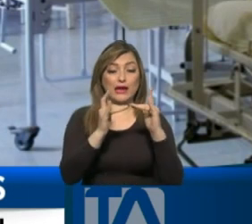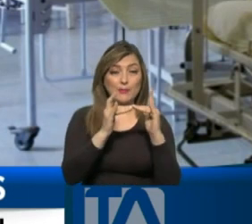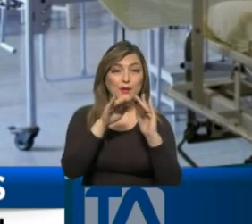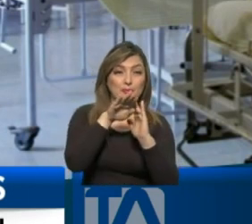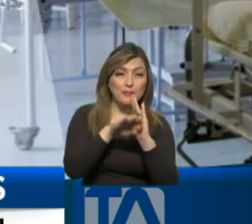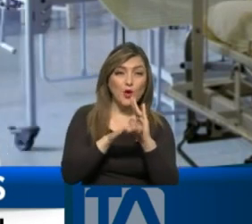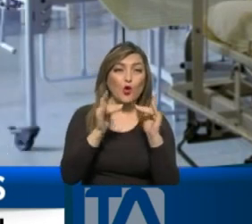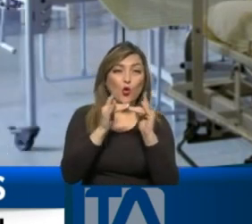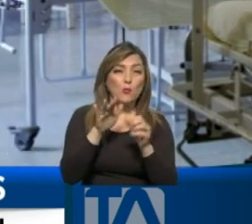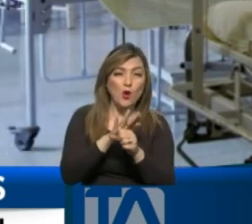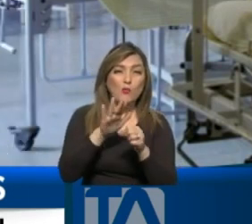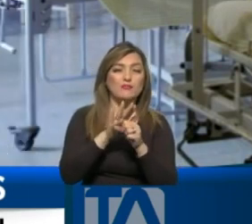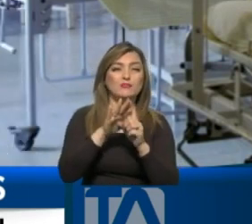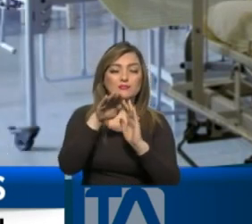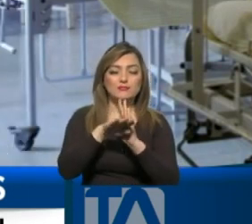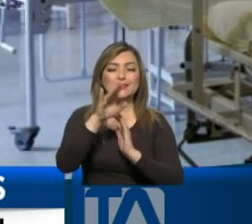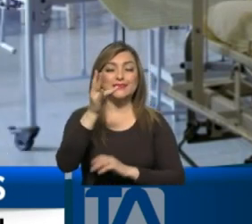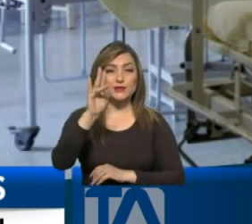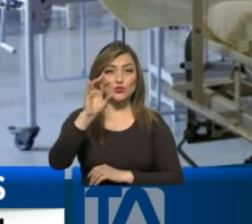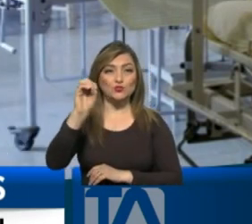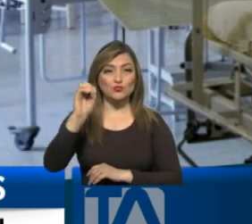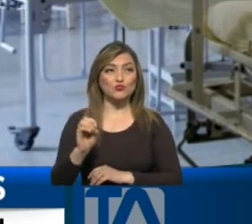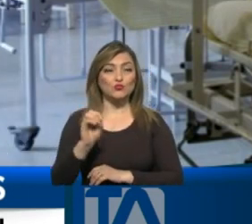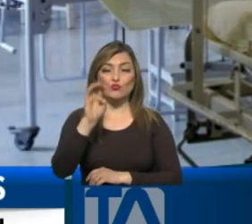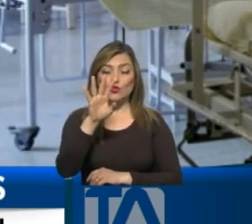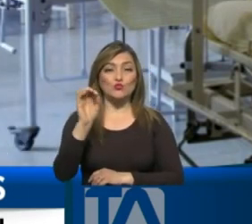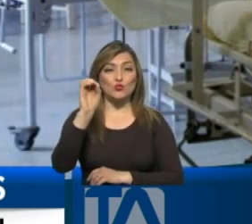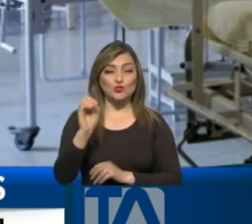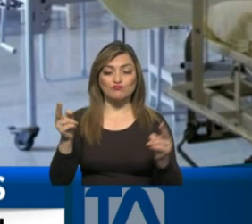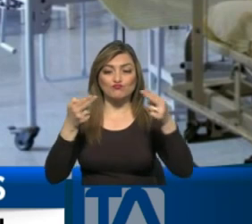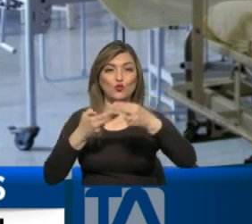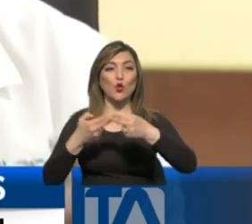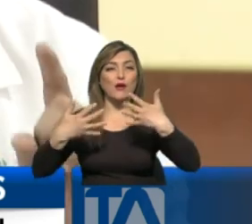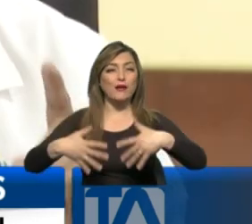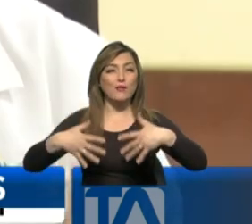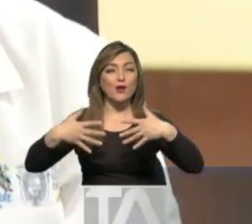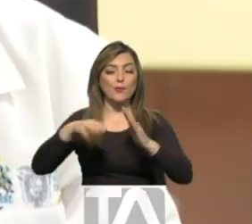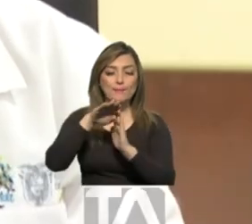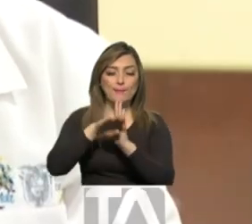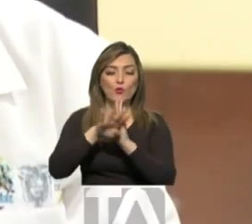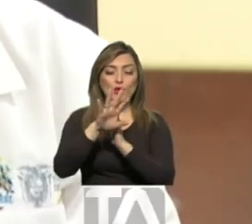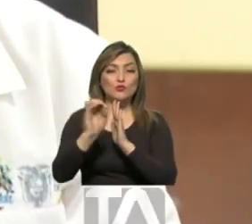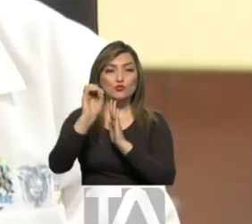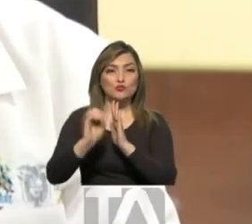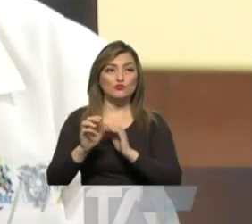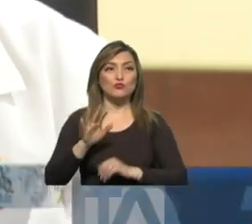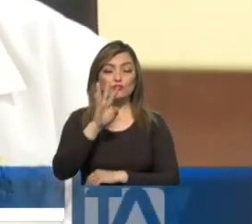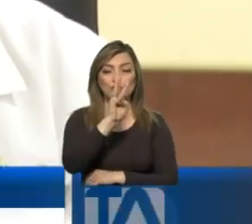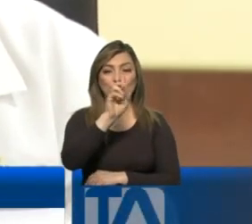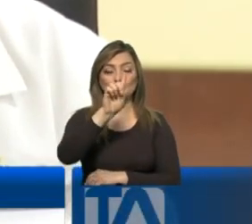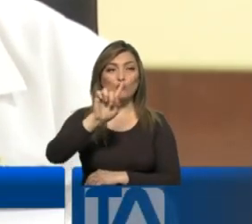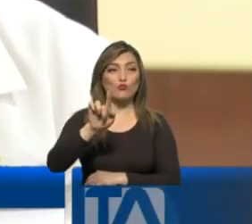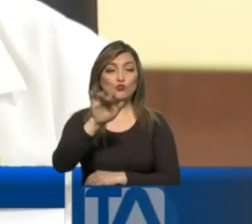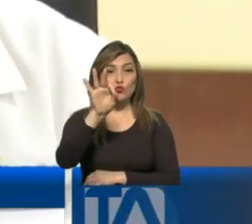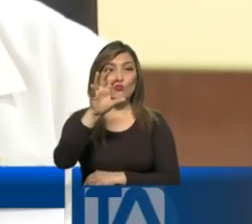camas hospitalarias y un 4% en la ocupación de camas de cuidados intensivos. También se redujo el 61.90% en